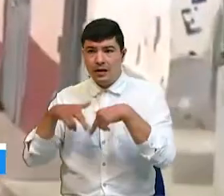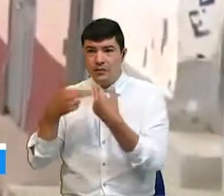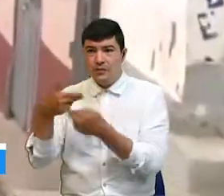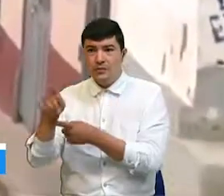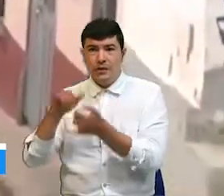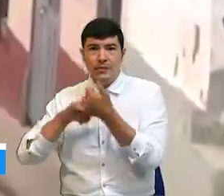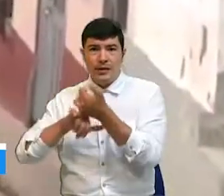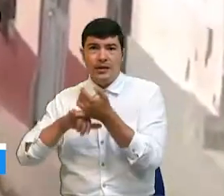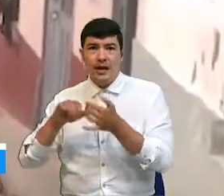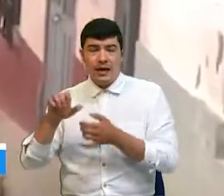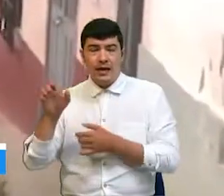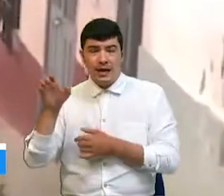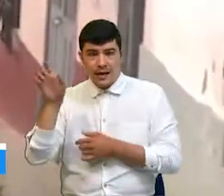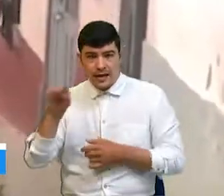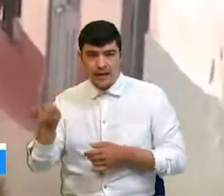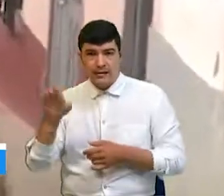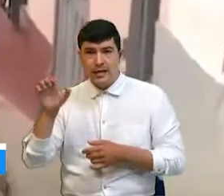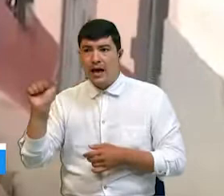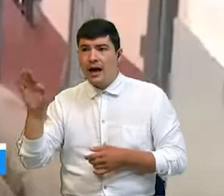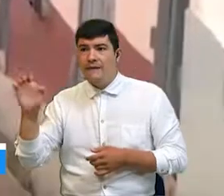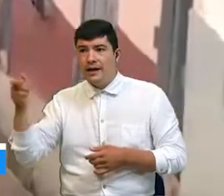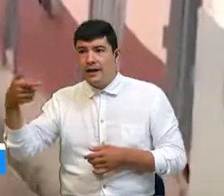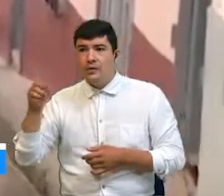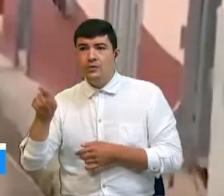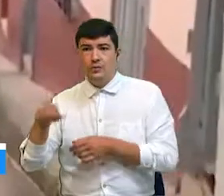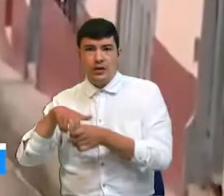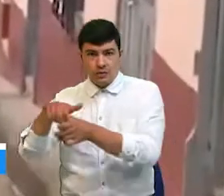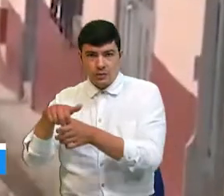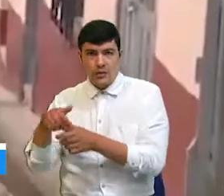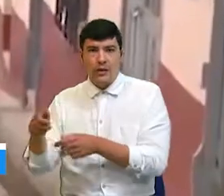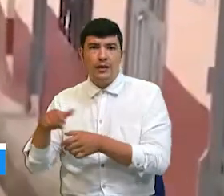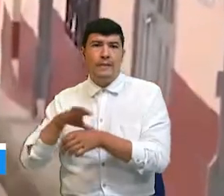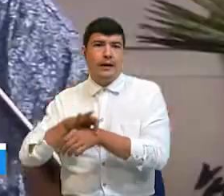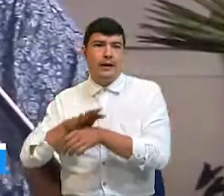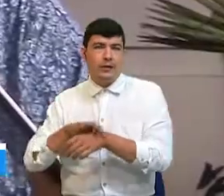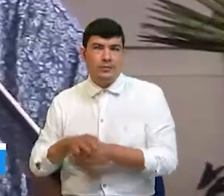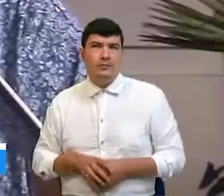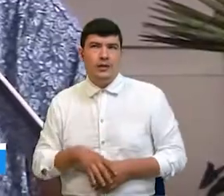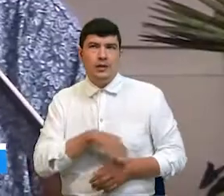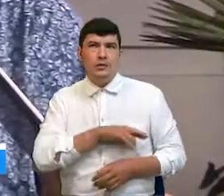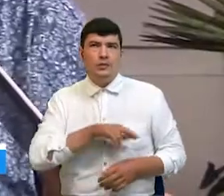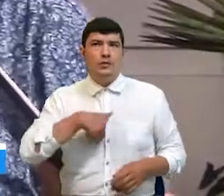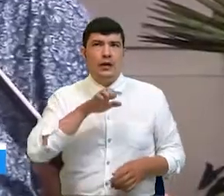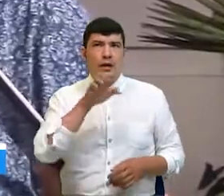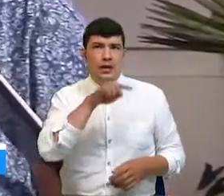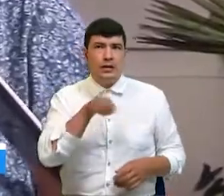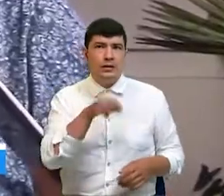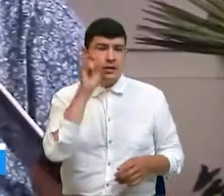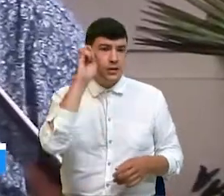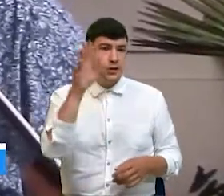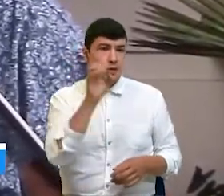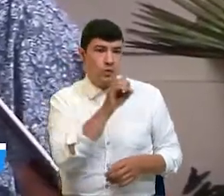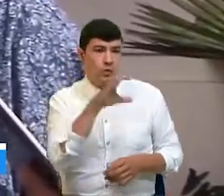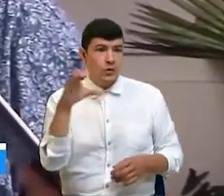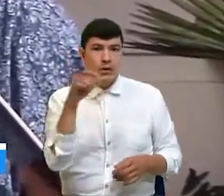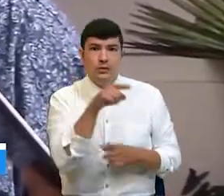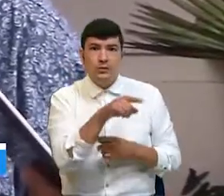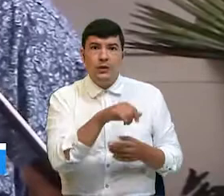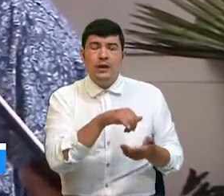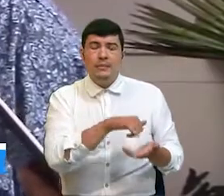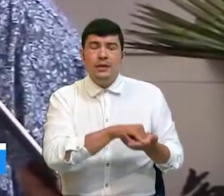s de agregó para la tramitología de medicamentos y traslados médicos s nosotros tenemos la s/e noroccidental la cual dependemos